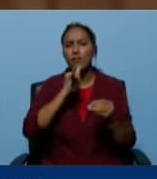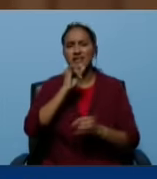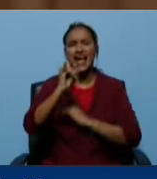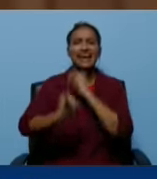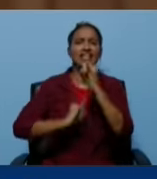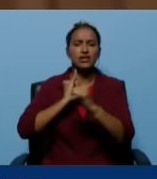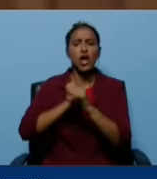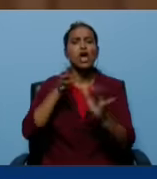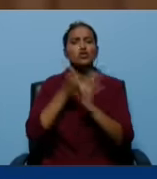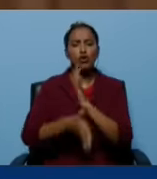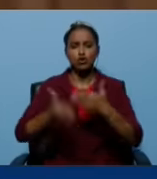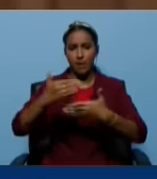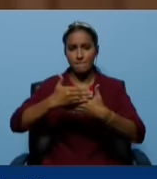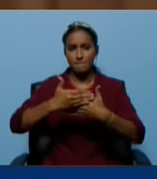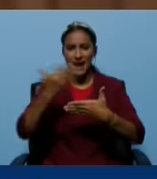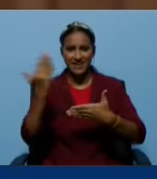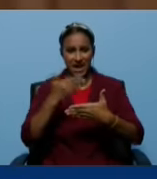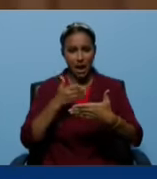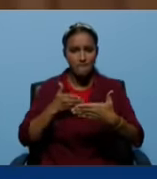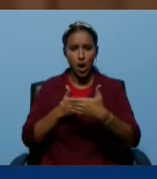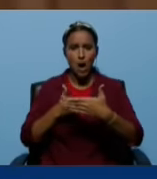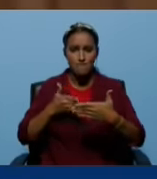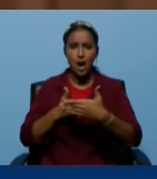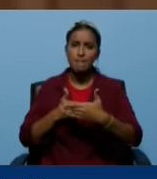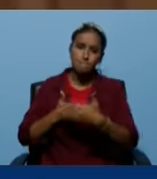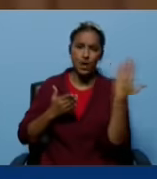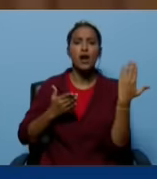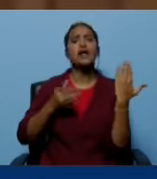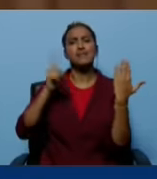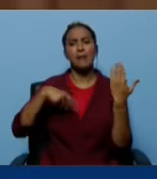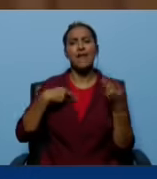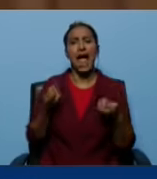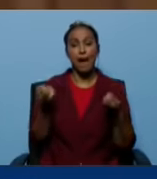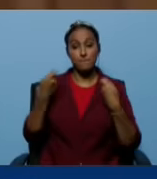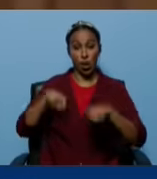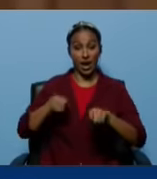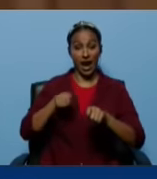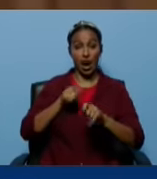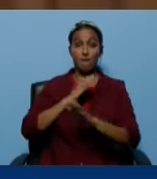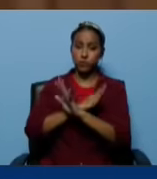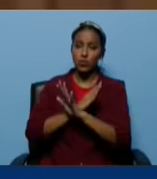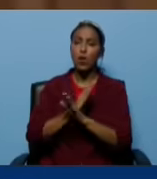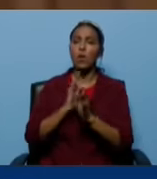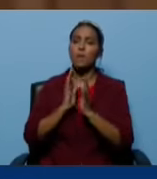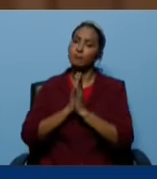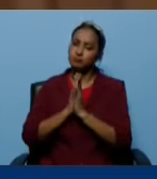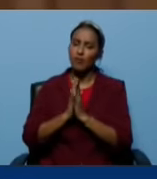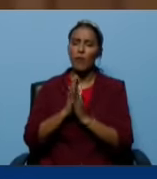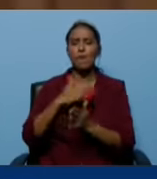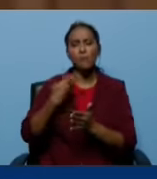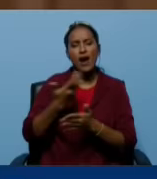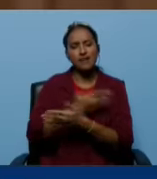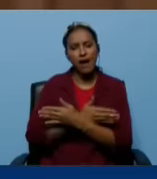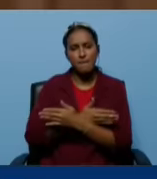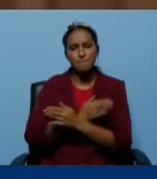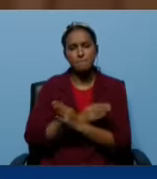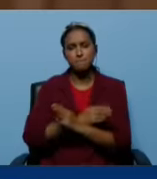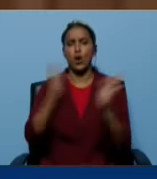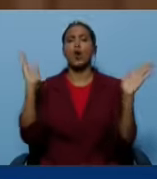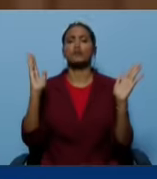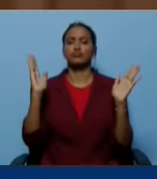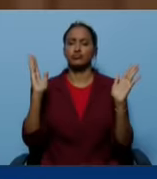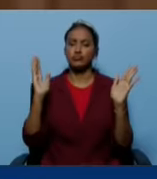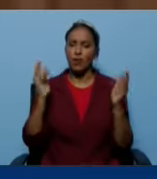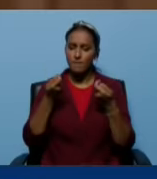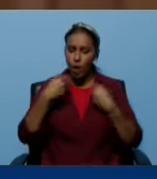podamos romper el bloqueo mediático que ha habido contra Venezuela y que en particular desde el 28 de julio hasta nuestros días, ha